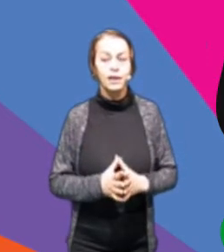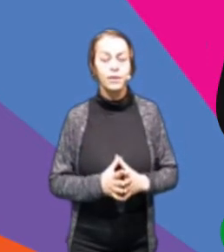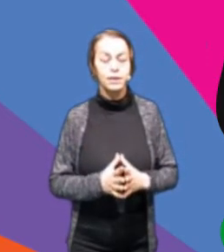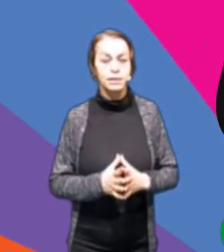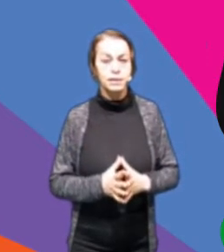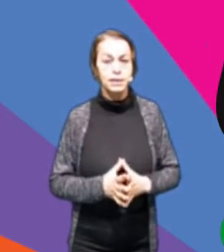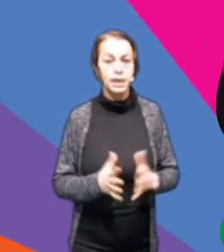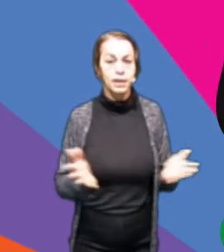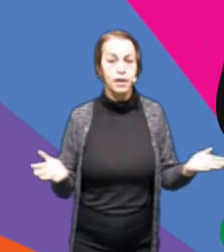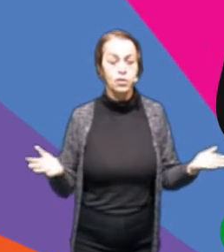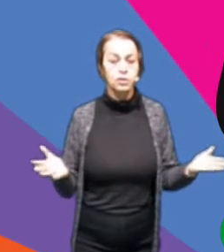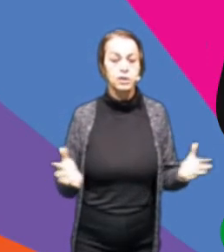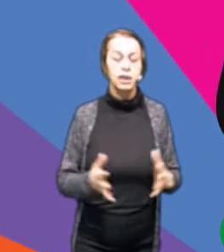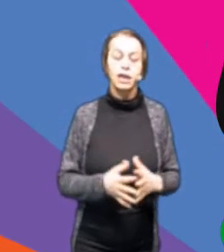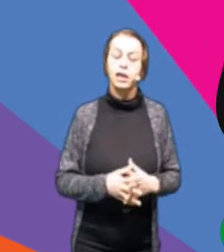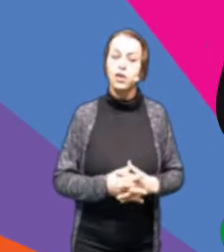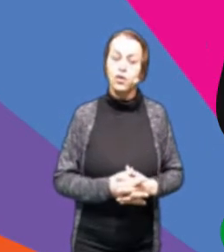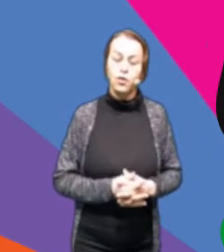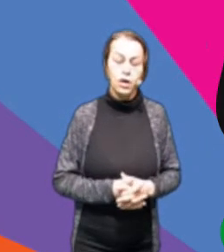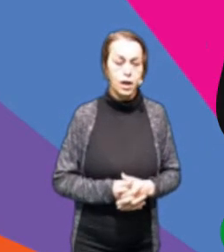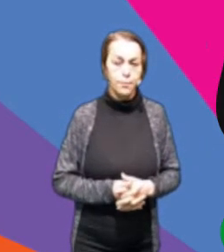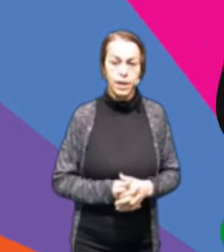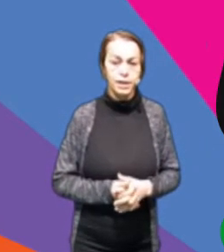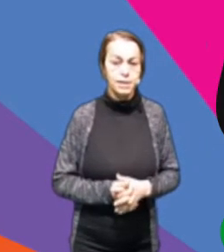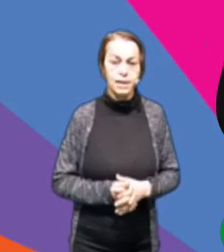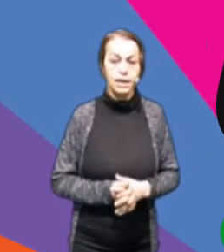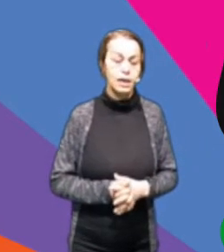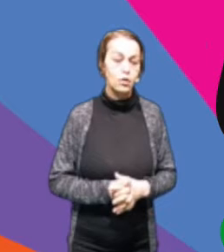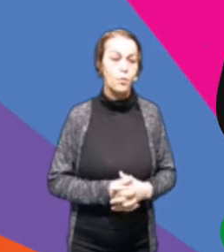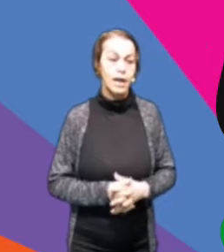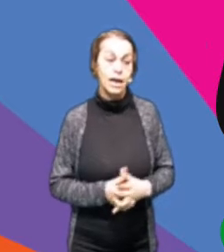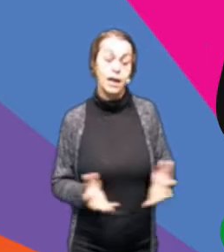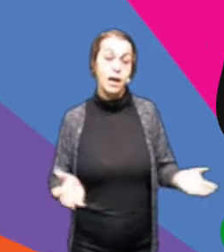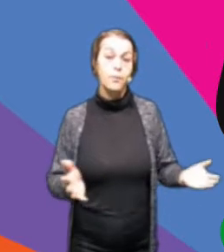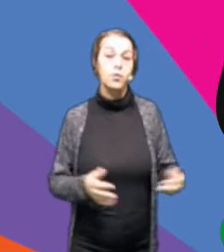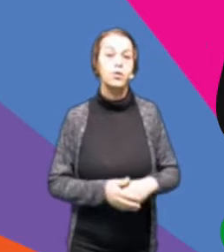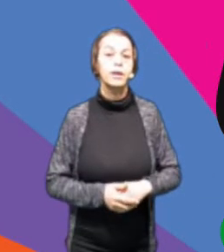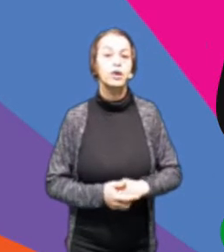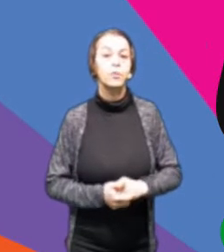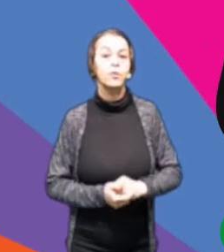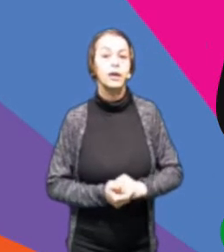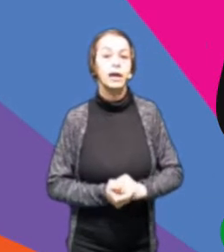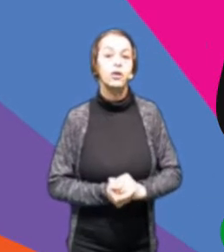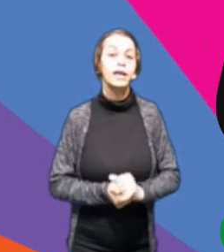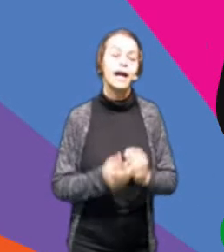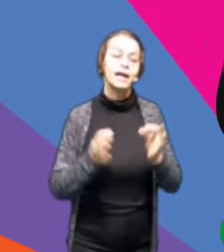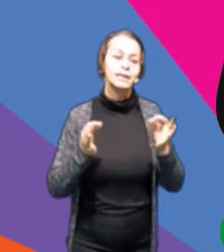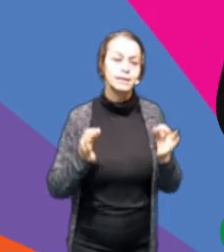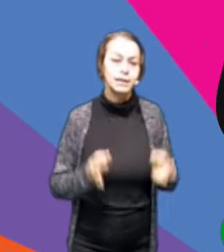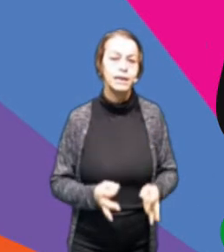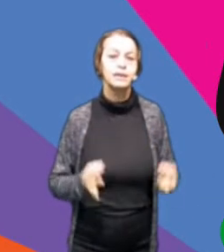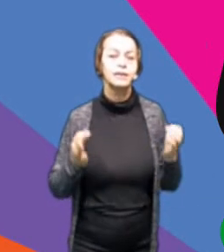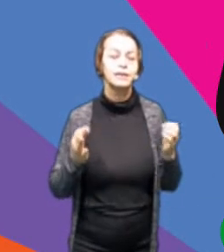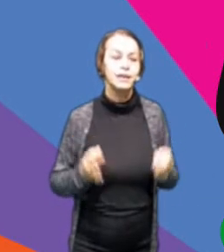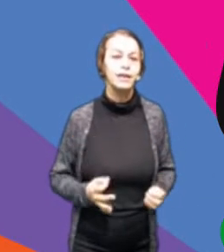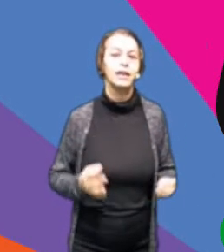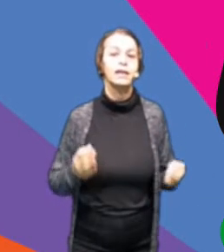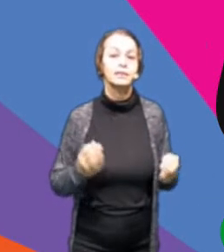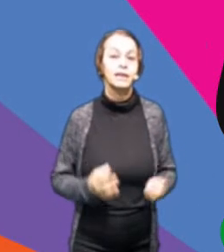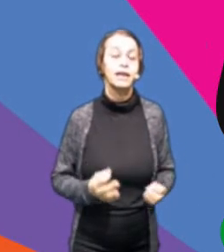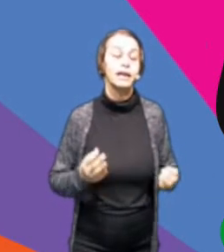debe cesar, cosa que no aparece en el umbral, por lo menos por ahora, a 100